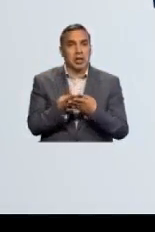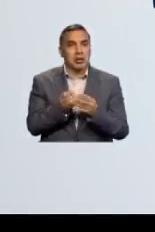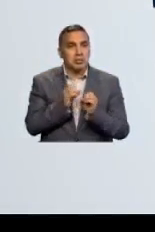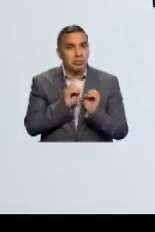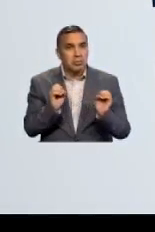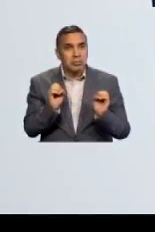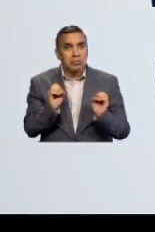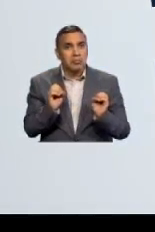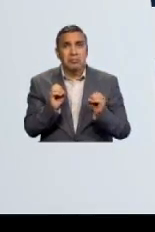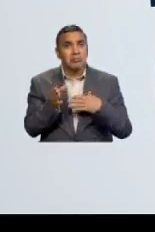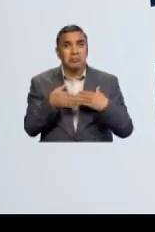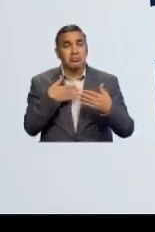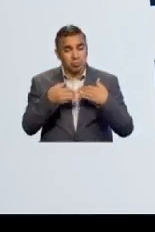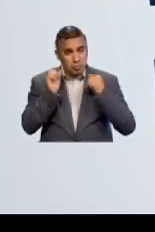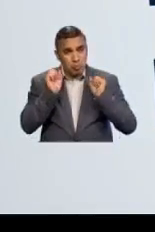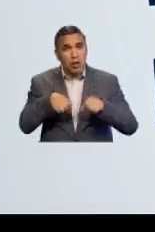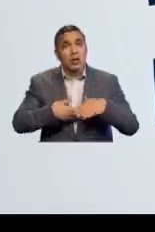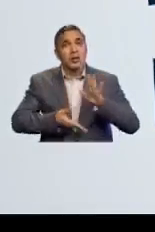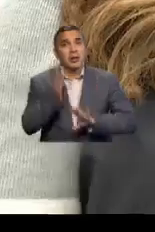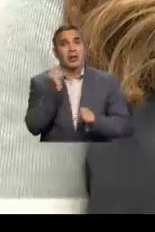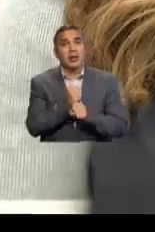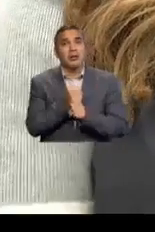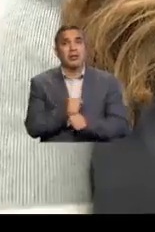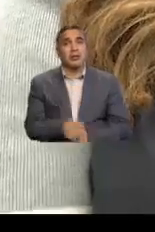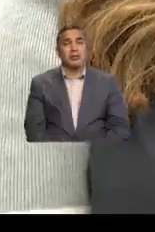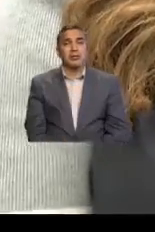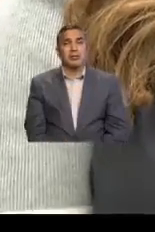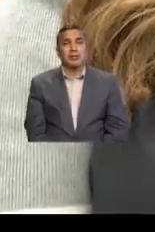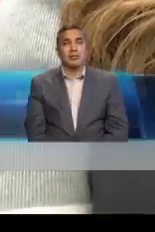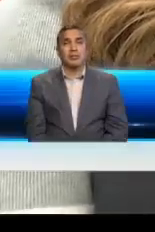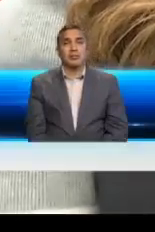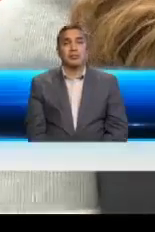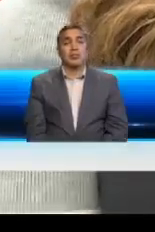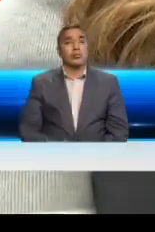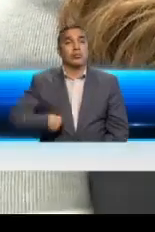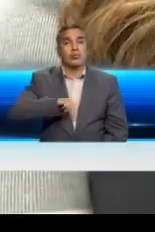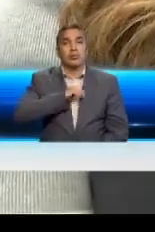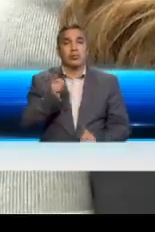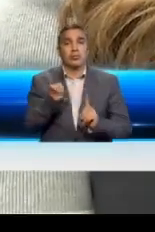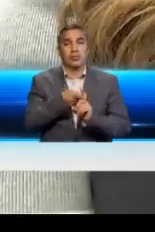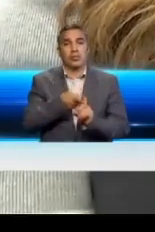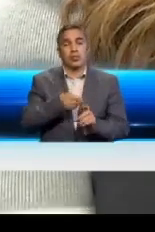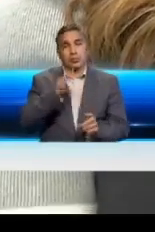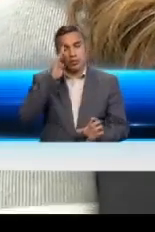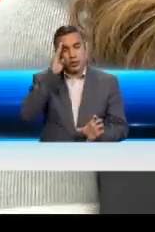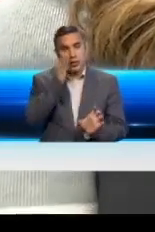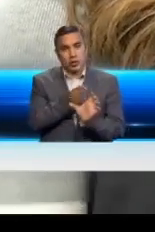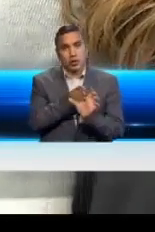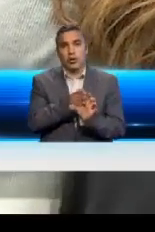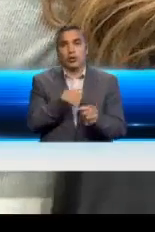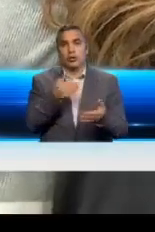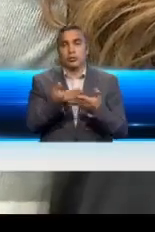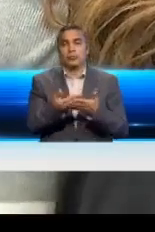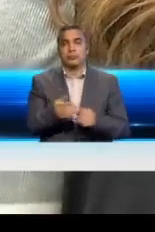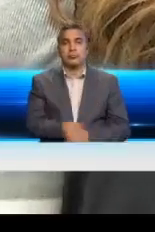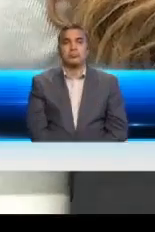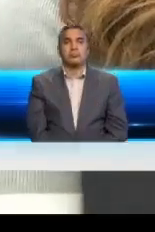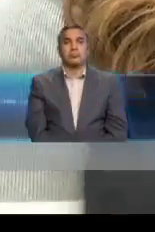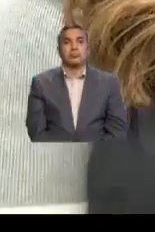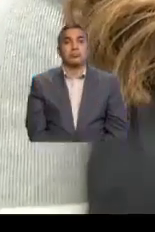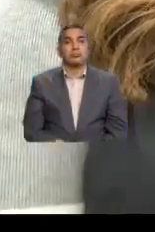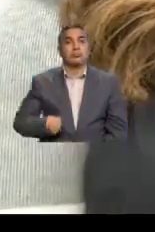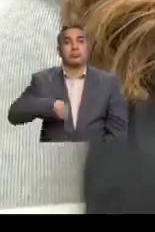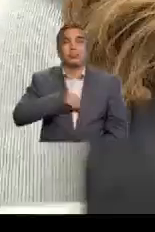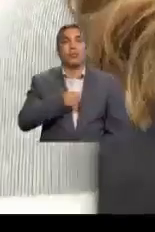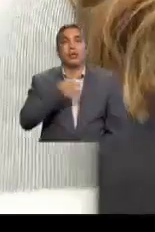no resultan un impedimento para ejercer la función. Nosotros hacemos pruebas psicosométricas y pruebas psicológica. También hacemos una